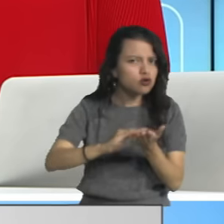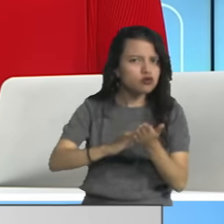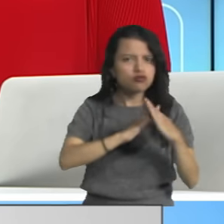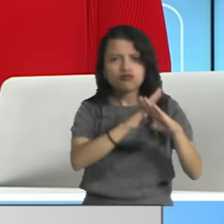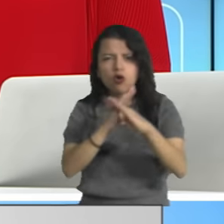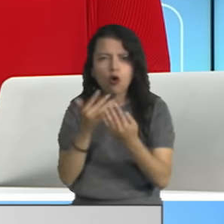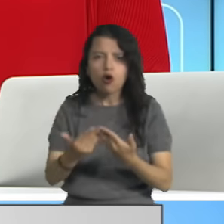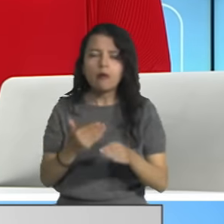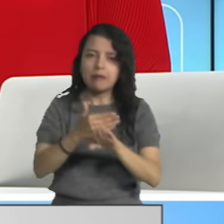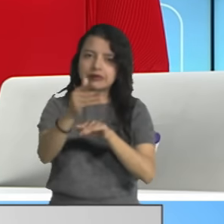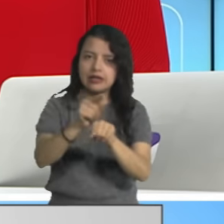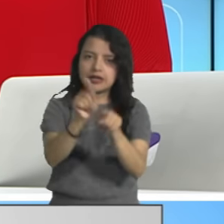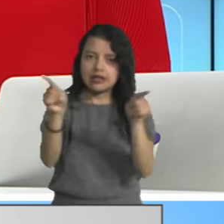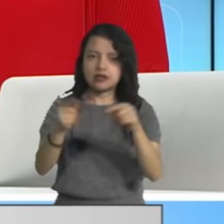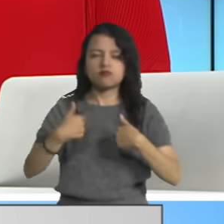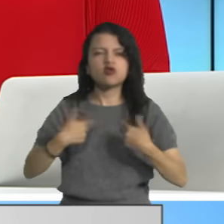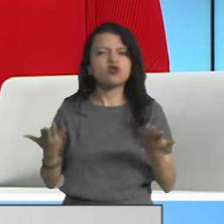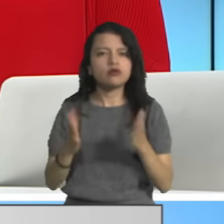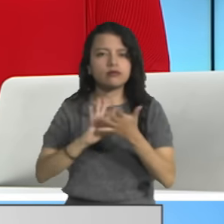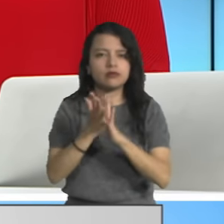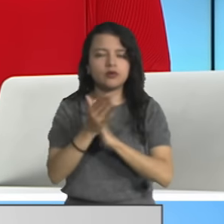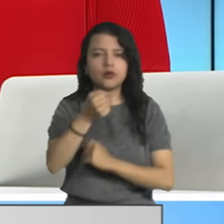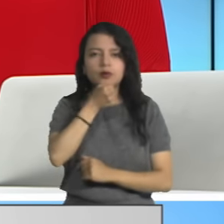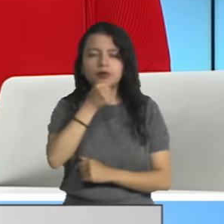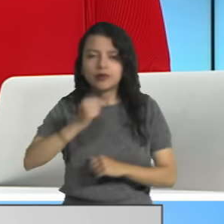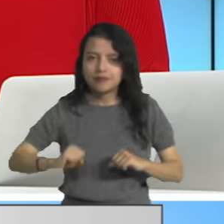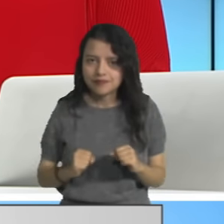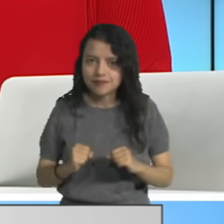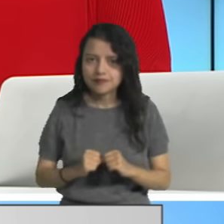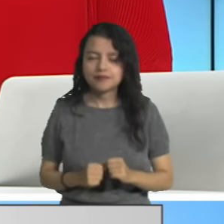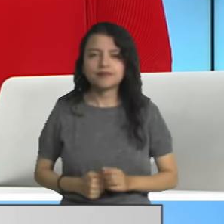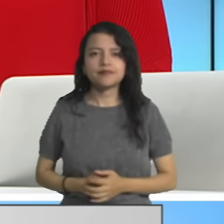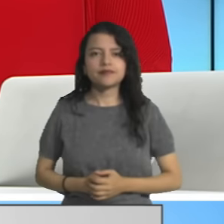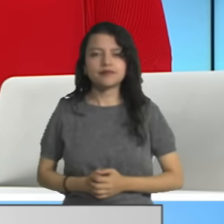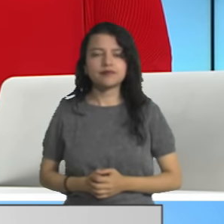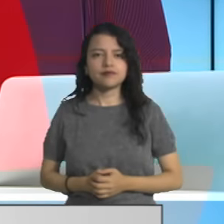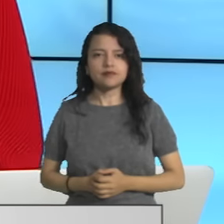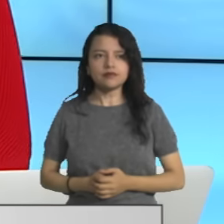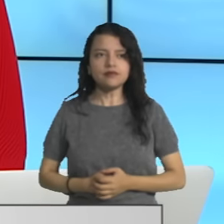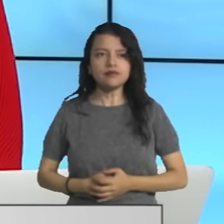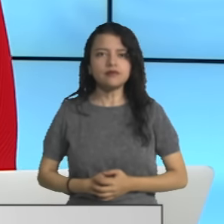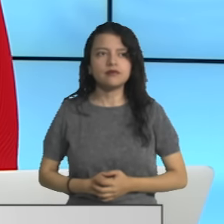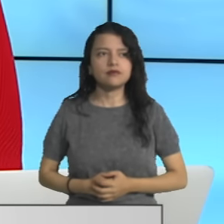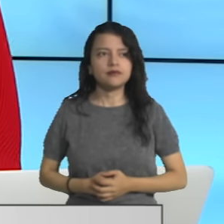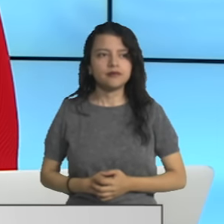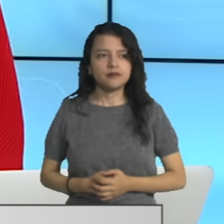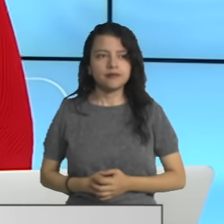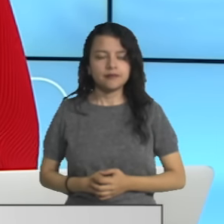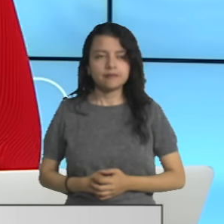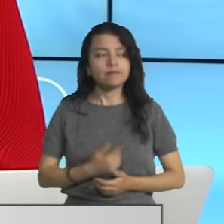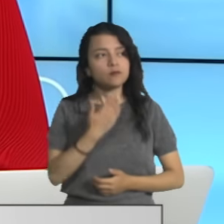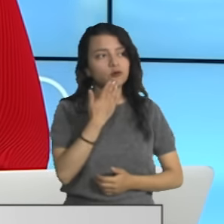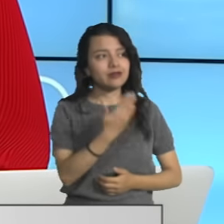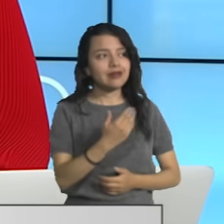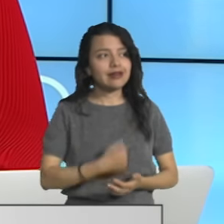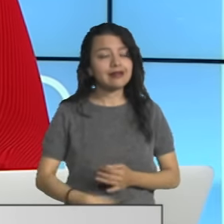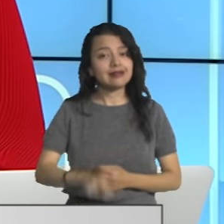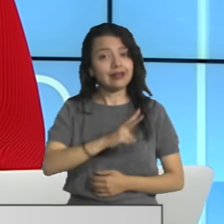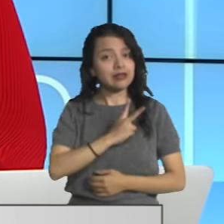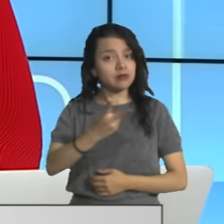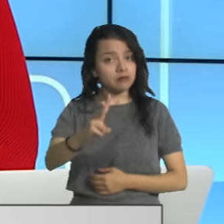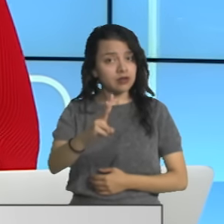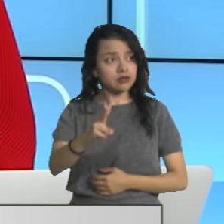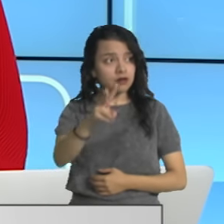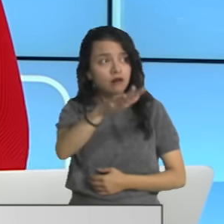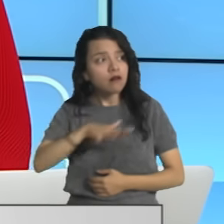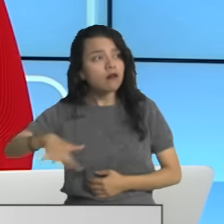desde el centro de Bogotá. Stig Luengas en Noticentro 1 CMI. Stig, muchas gracias. Y en el Valle del Cauca, la Policía Nacional